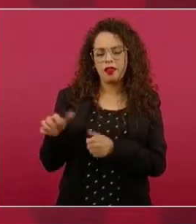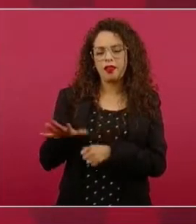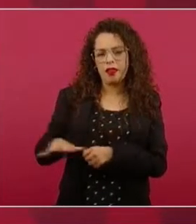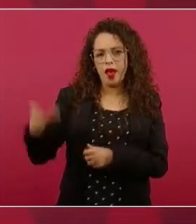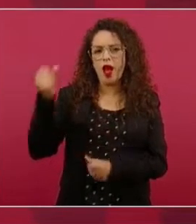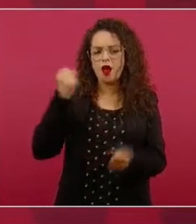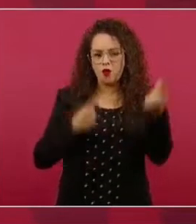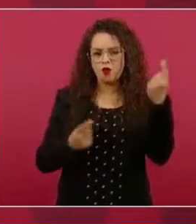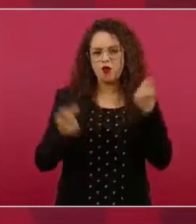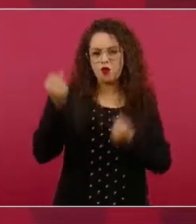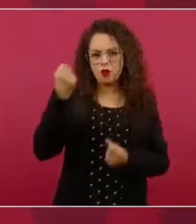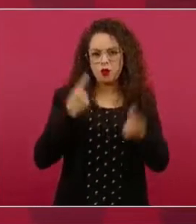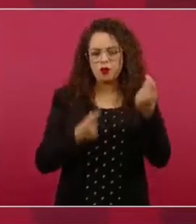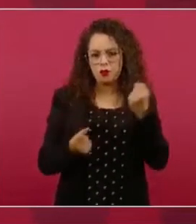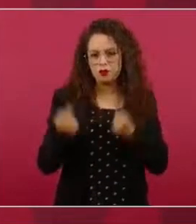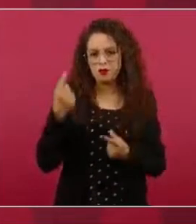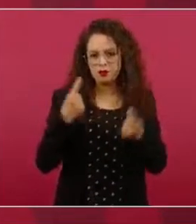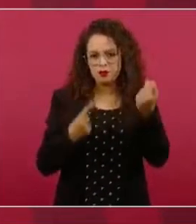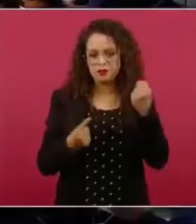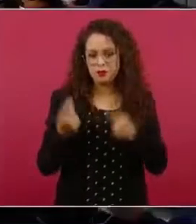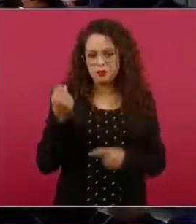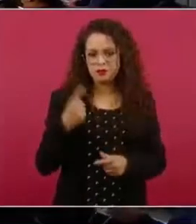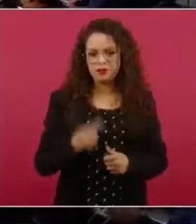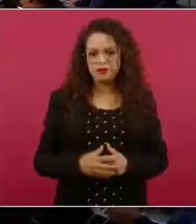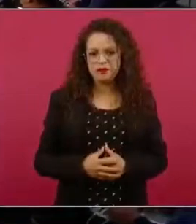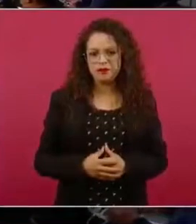Y por eso